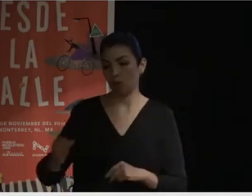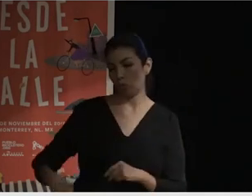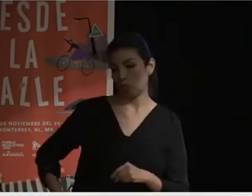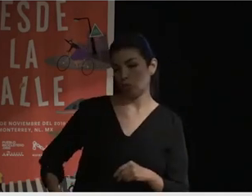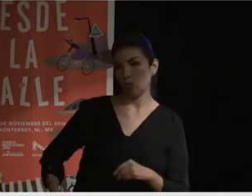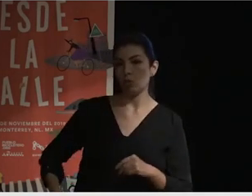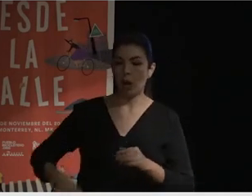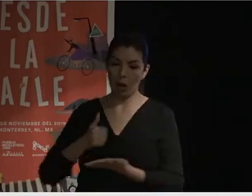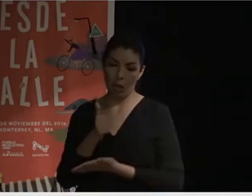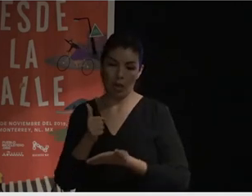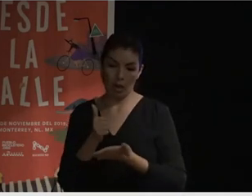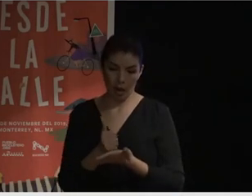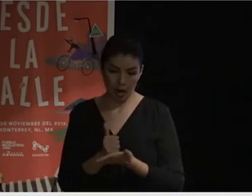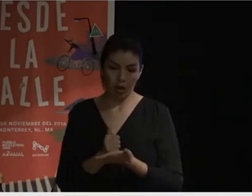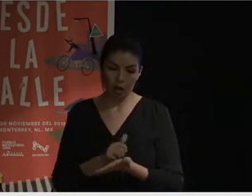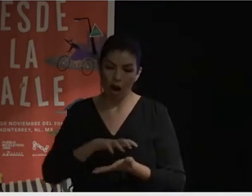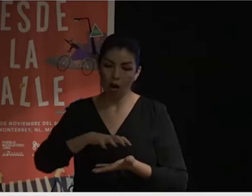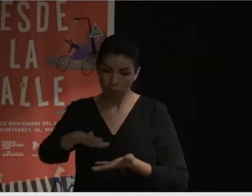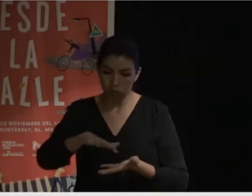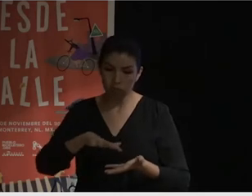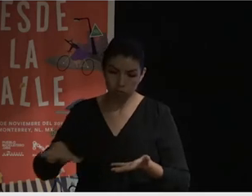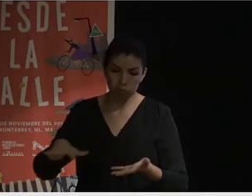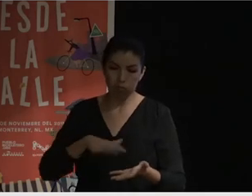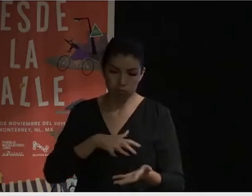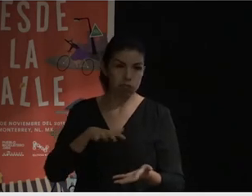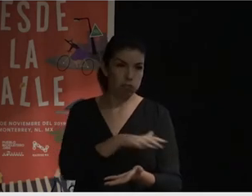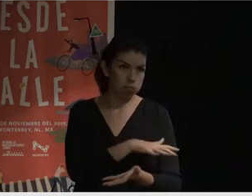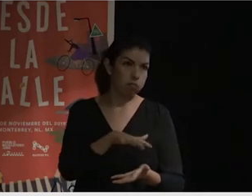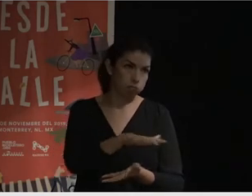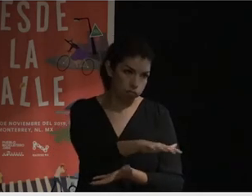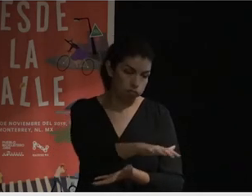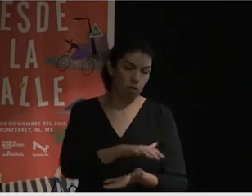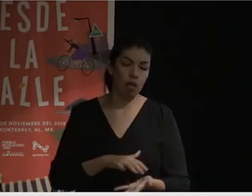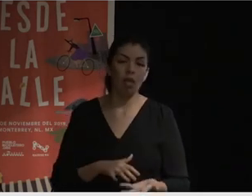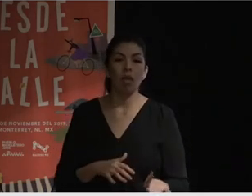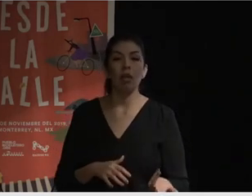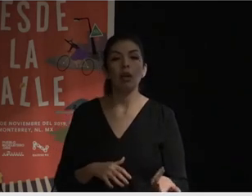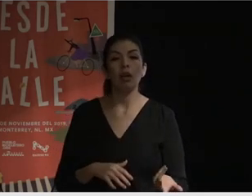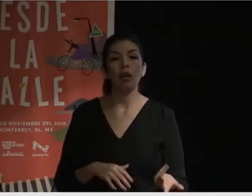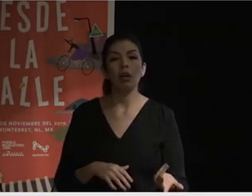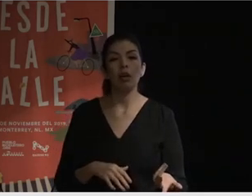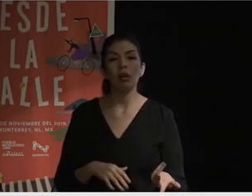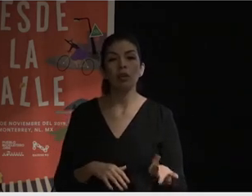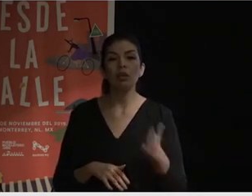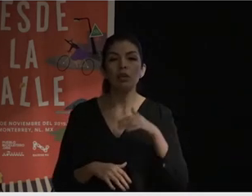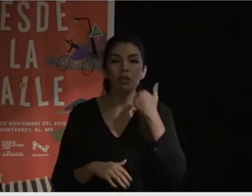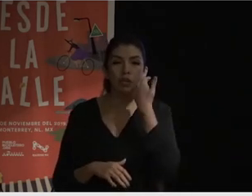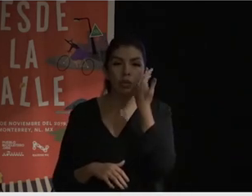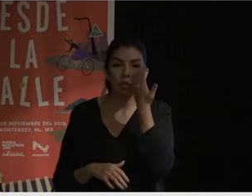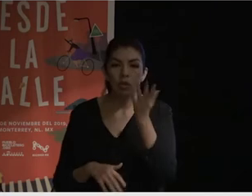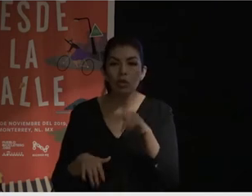no, está el capital. Digo, ya Jerónimo nos mencionaba acerca de los fideicomisos de la tierra, pero quisiera